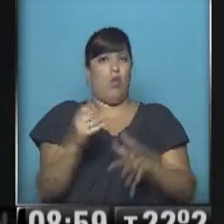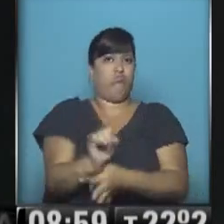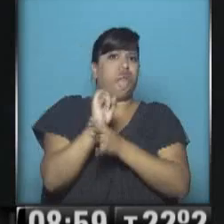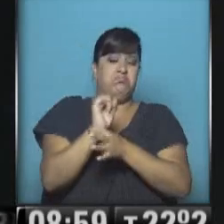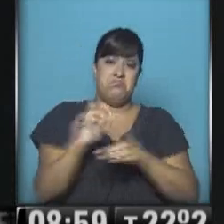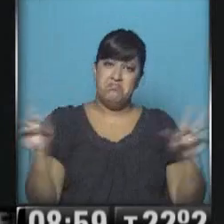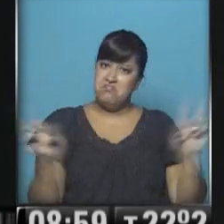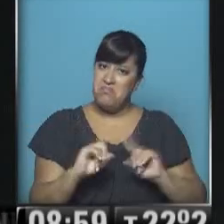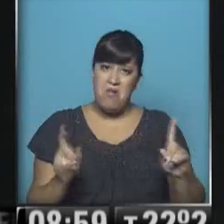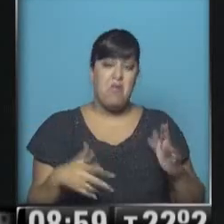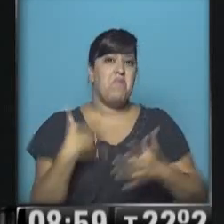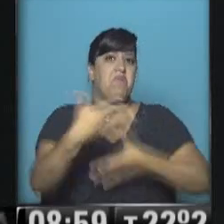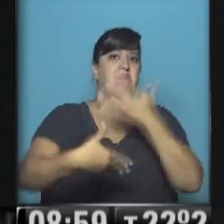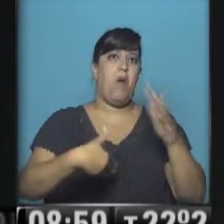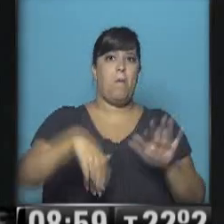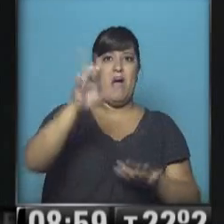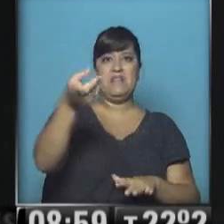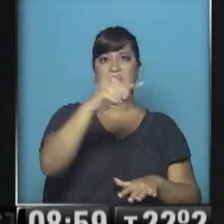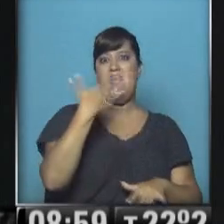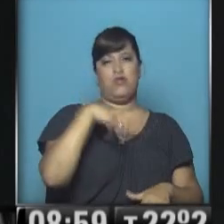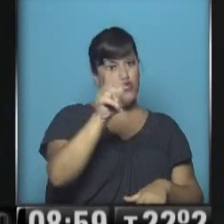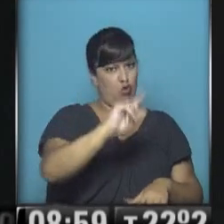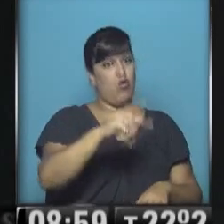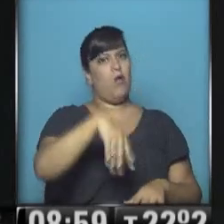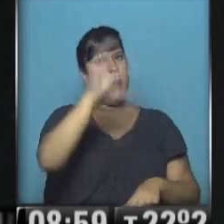mucho fútbol, o mucho más al menos que la selección dirigida por Humberto Grondona.